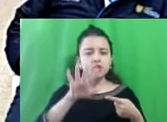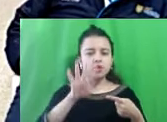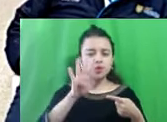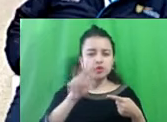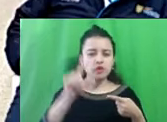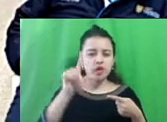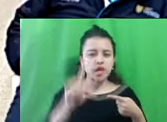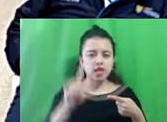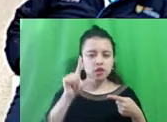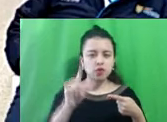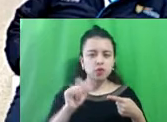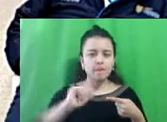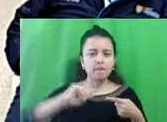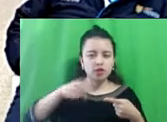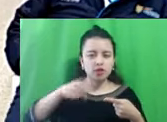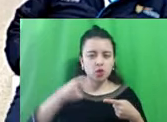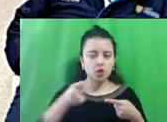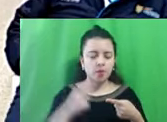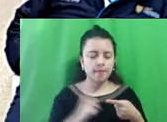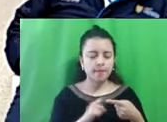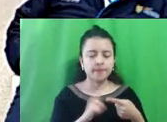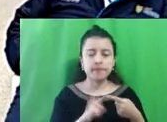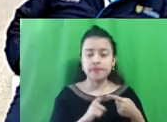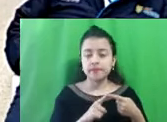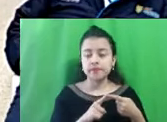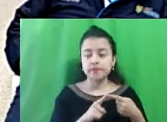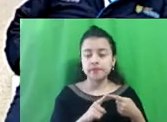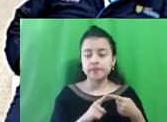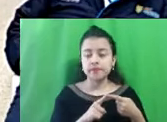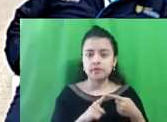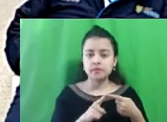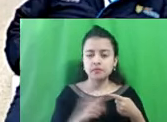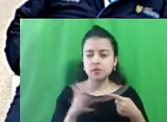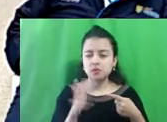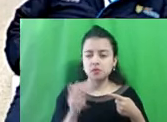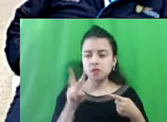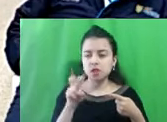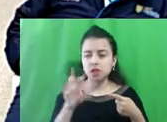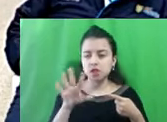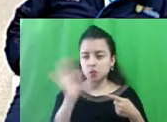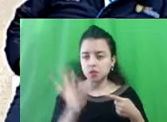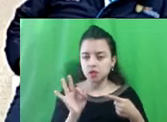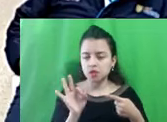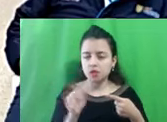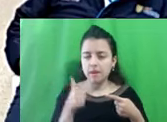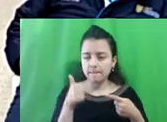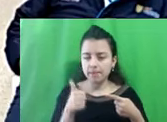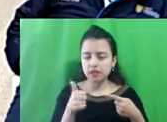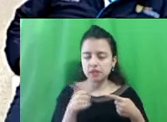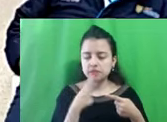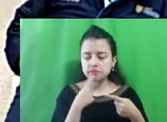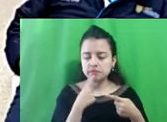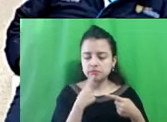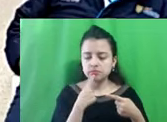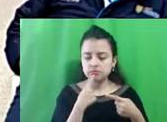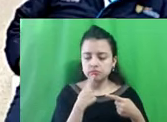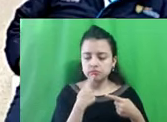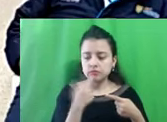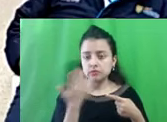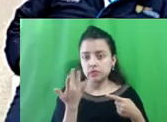un 85%, de equipos están más o menos como un 75%. Se está proyectando ya la puesta en marcha de la